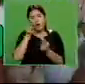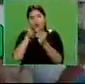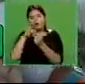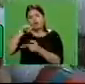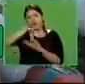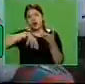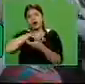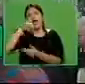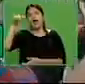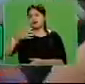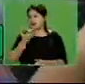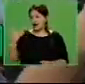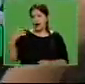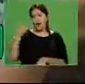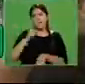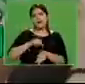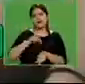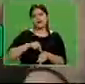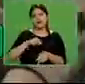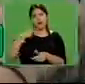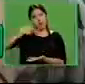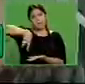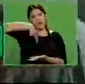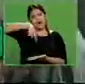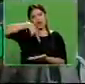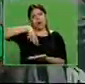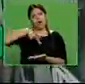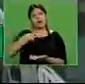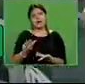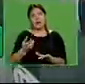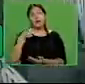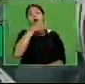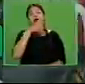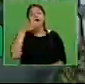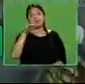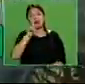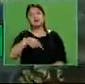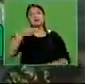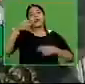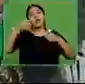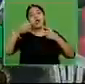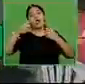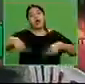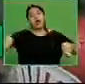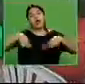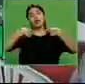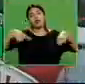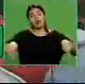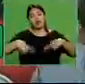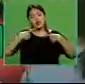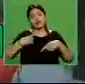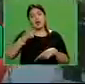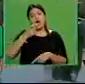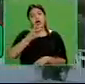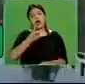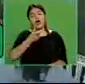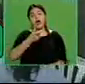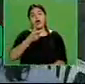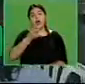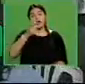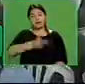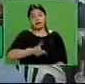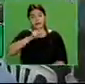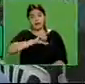Aquí estaban bailando hace pocos minutos. Bueno, nos cantaron el himno en castellano y en